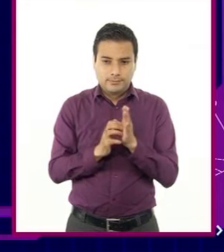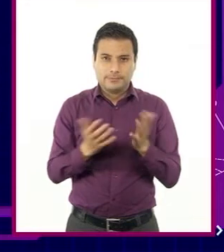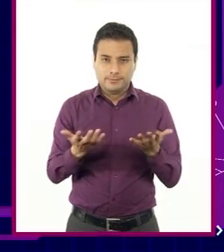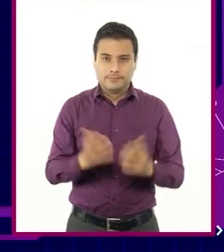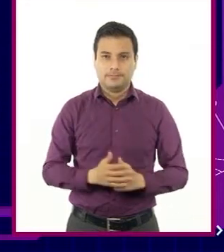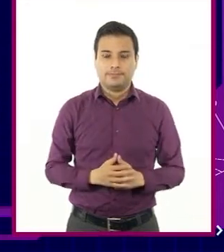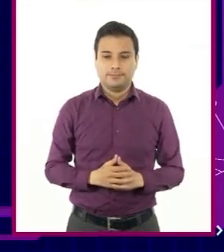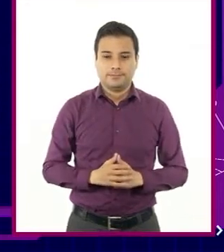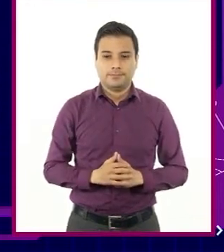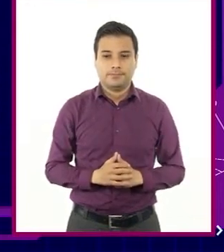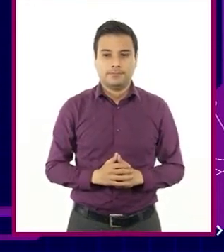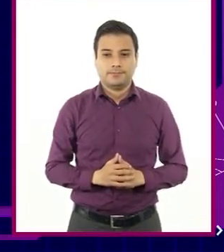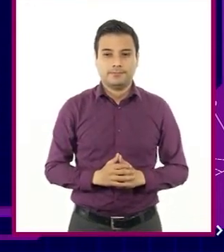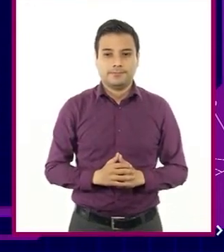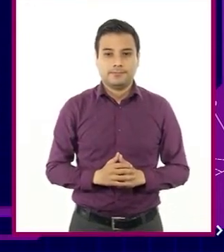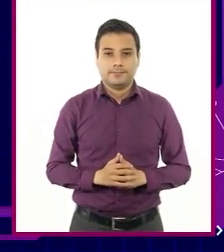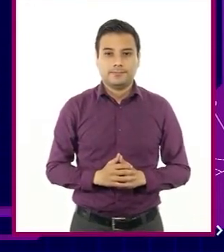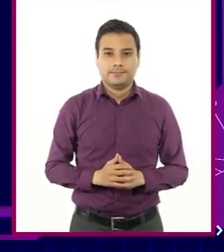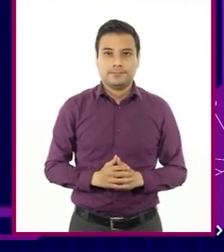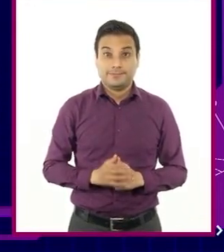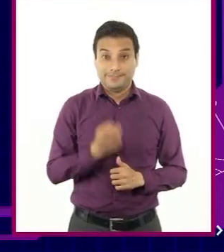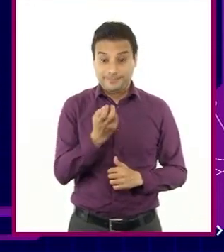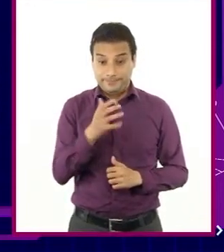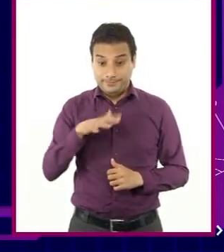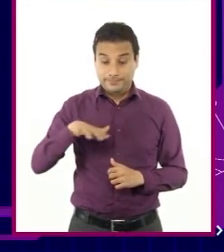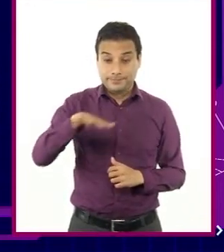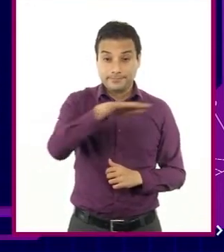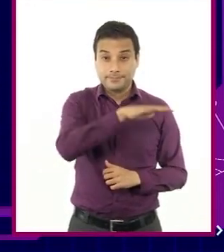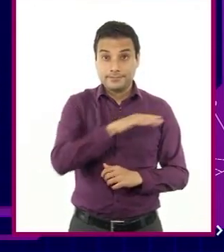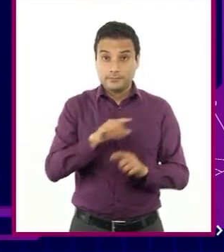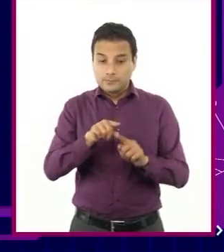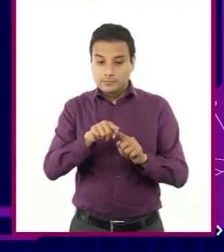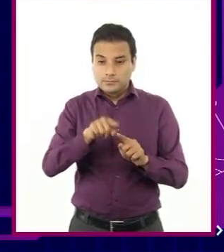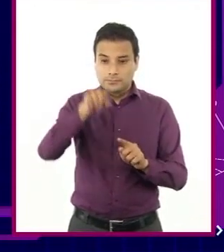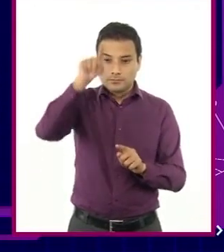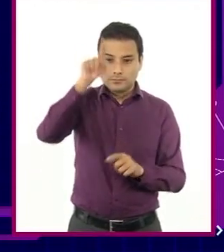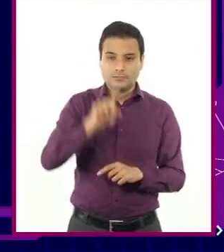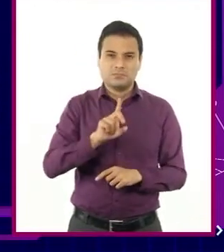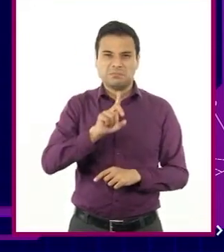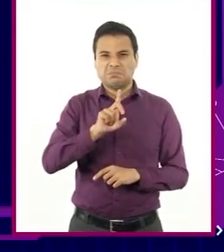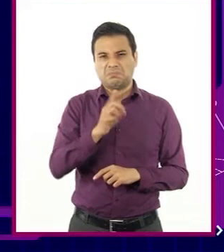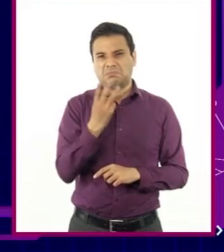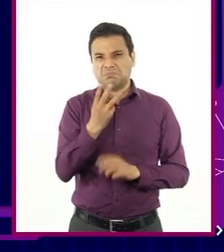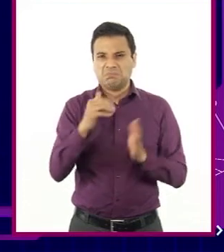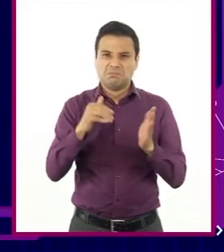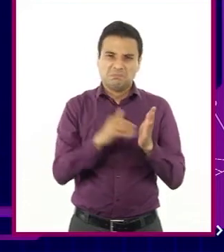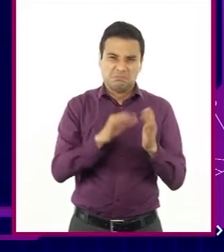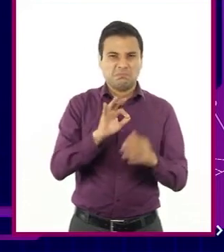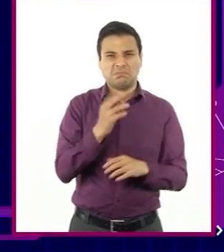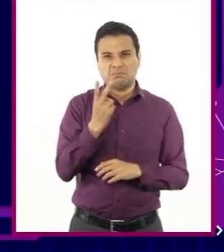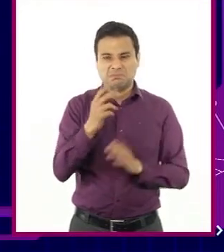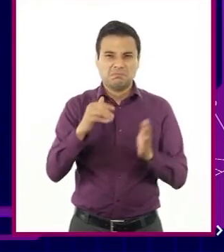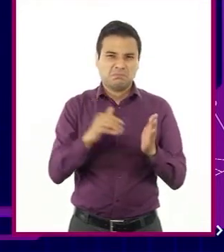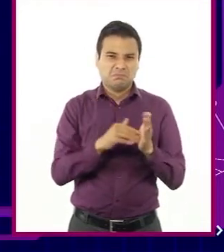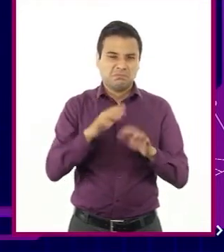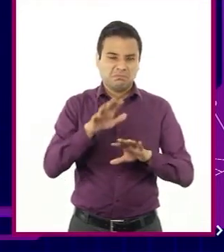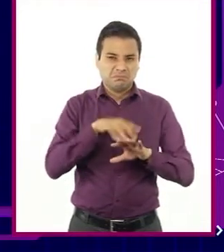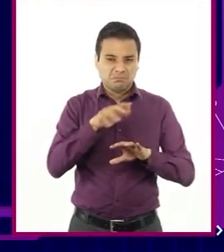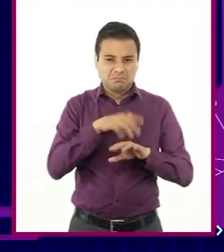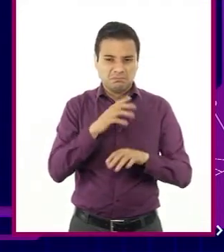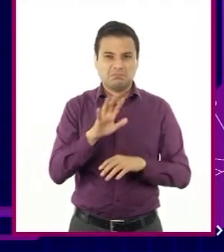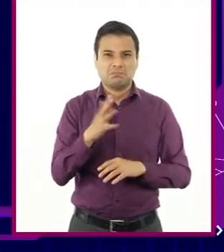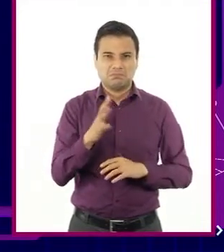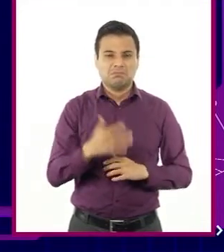velocidad. Esta zona está a una altura entre 33.000 y 42.000 pies. ¿Cuál